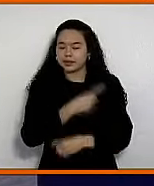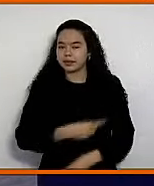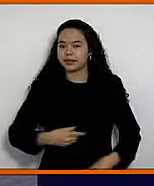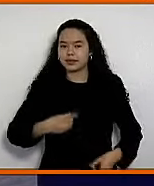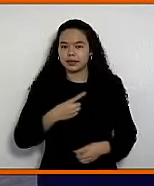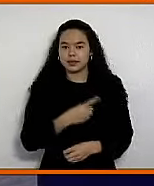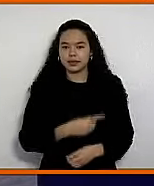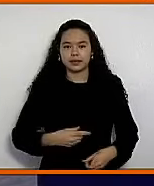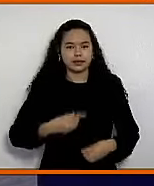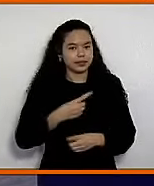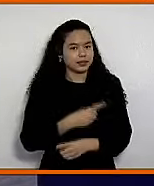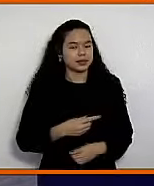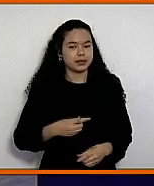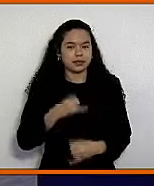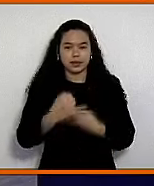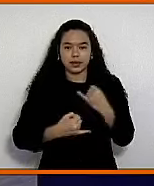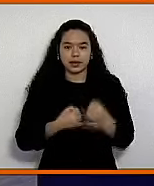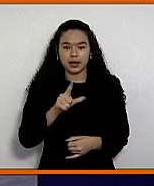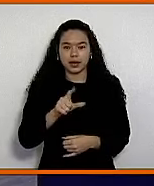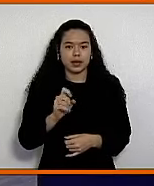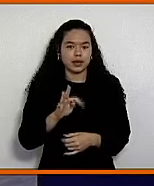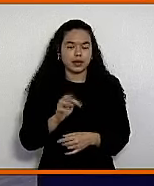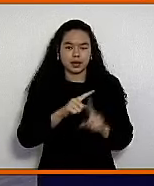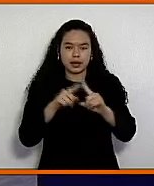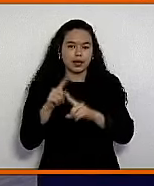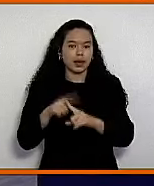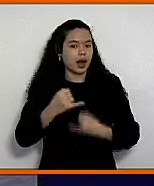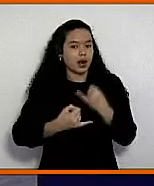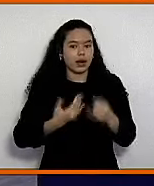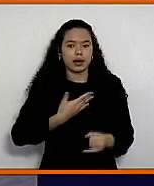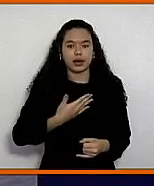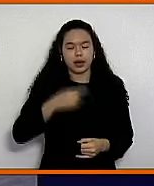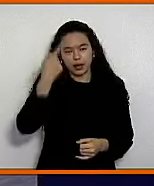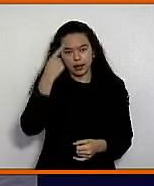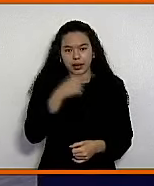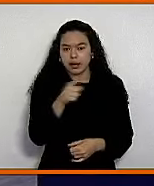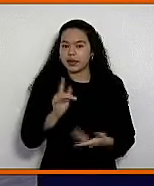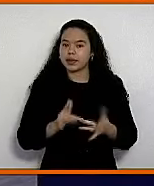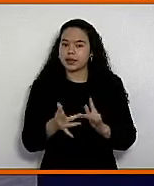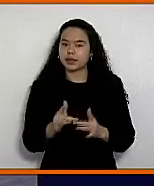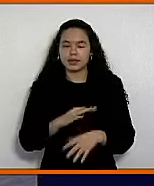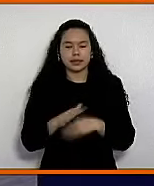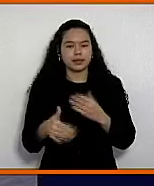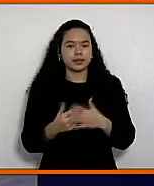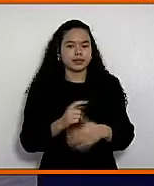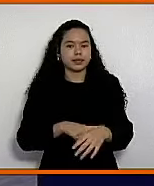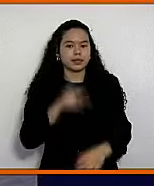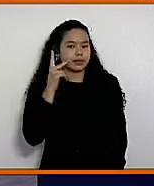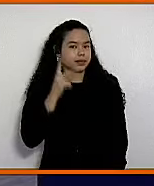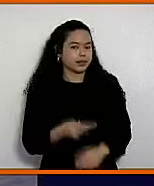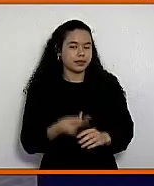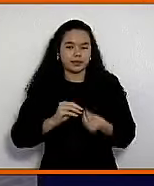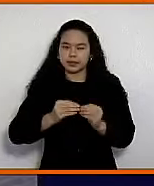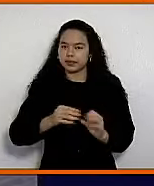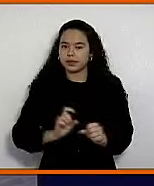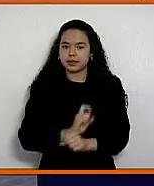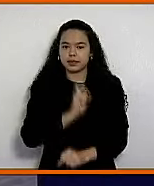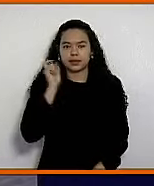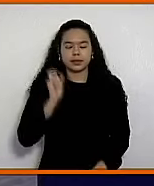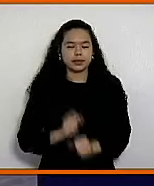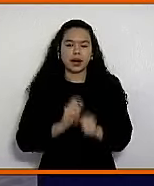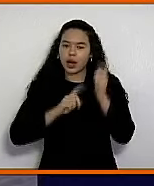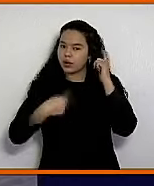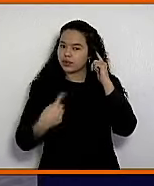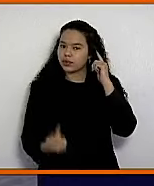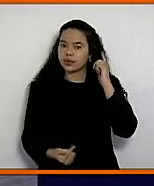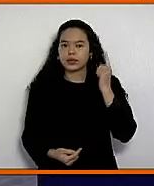y divertirte en loto.hn de todos los juegos que tenemos en línea. Ahora sí vamos a conocer el afortunado número ganador en